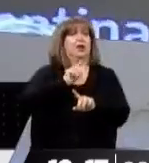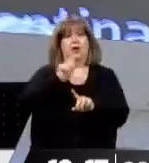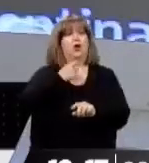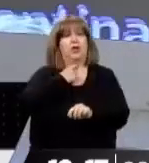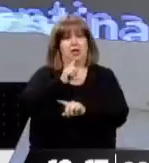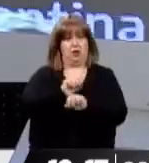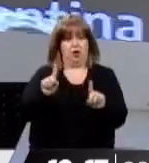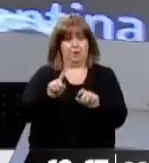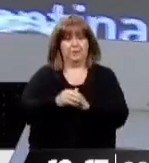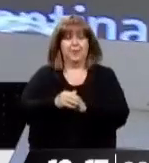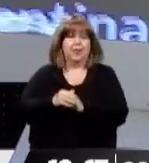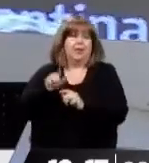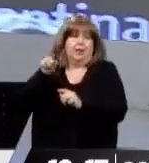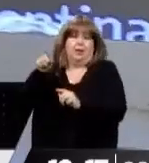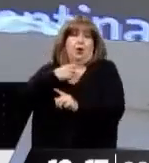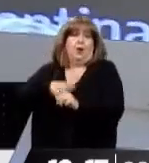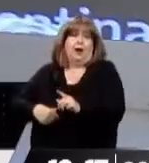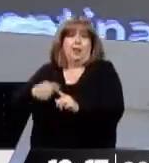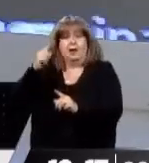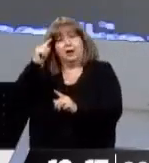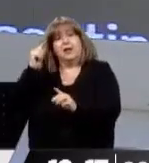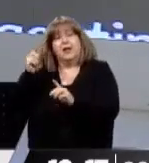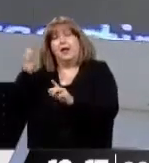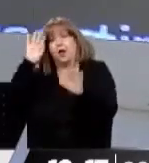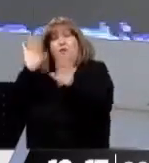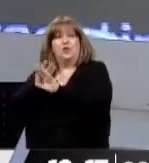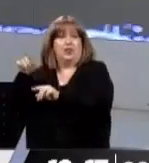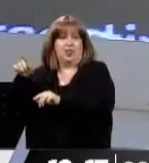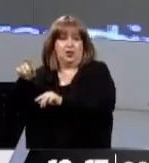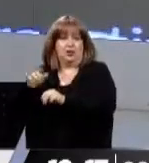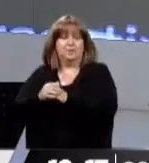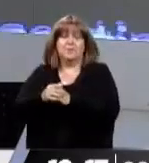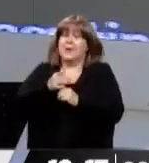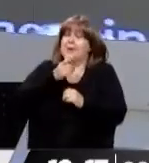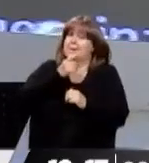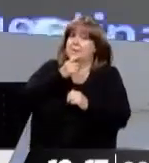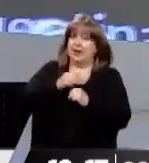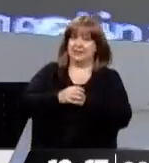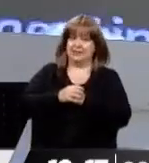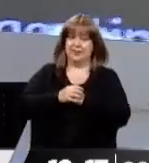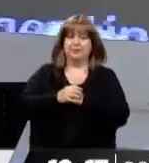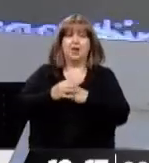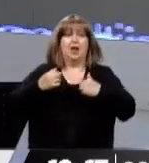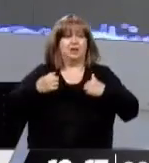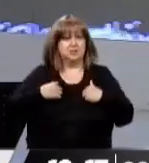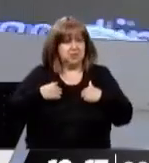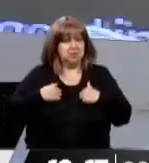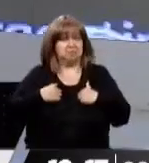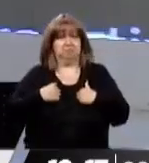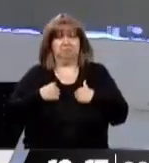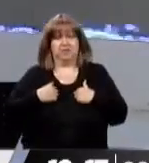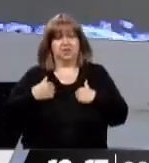Bien. Bueno, problema de interpretación, objetivo. Dijo. Sí. Puede haber existido. Puede haberse confundido. Claro, él dice, Suárez entiende que yo estoy de campaña tal vez porque vio algún